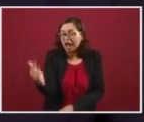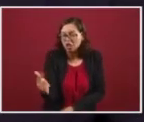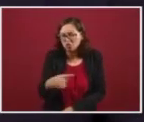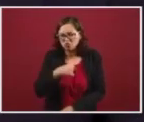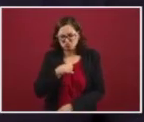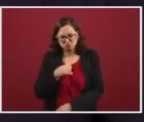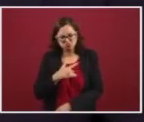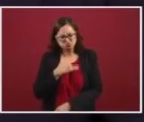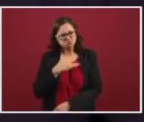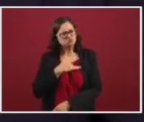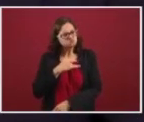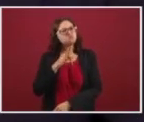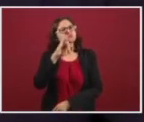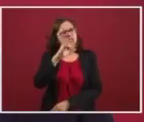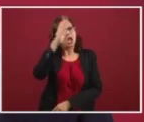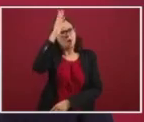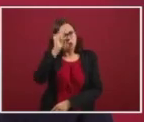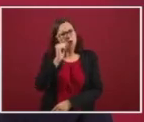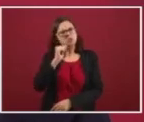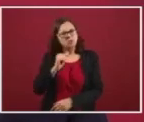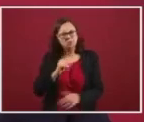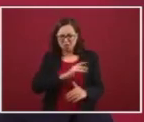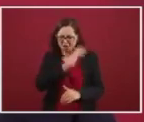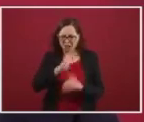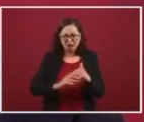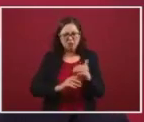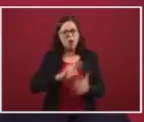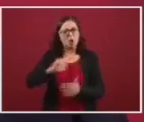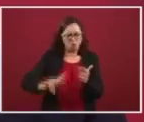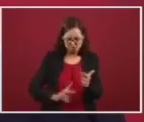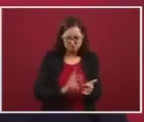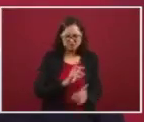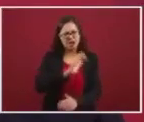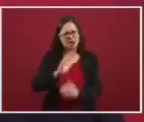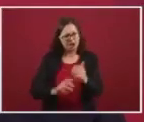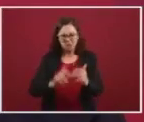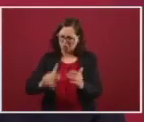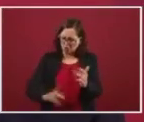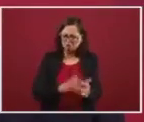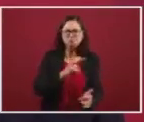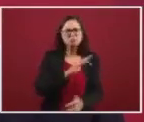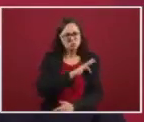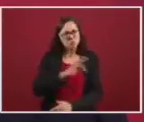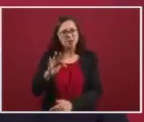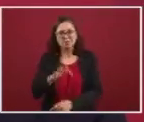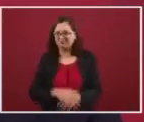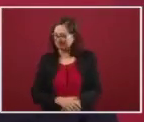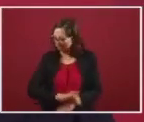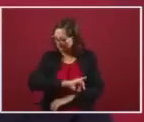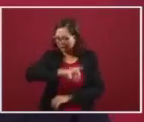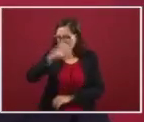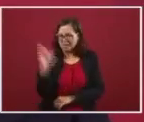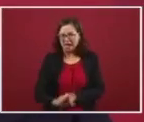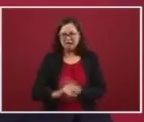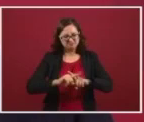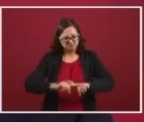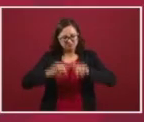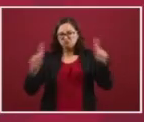con la reelección. No, al contrario, en contra.